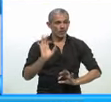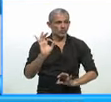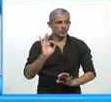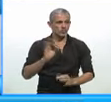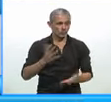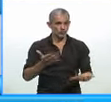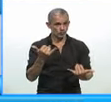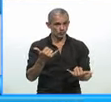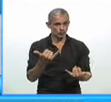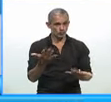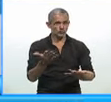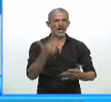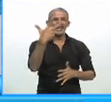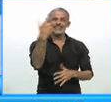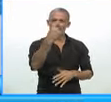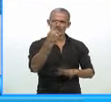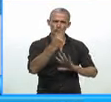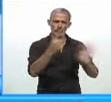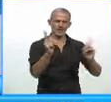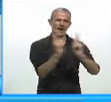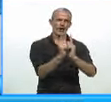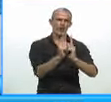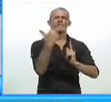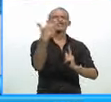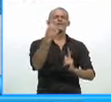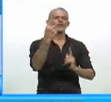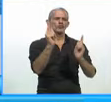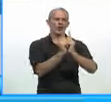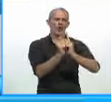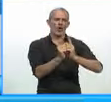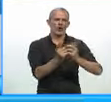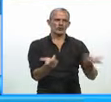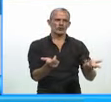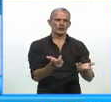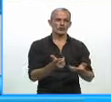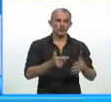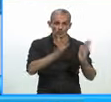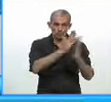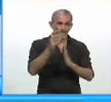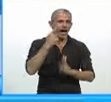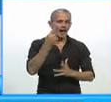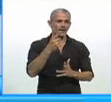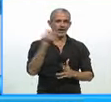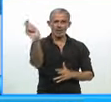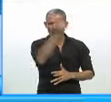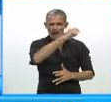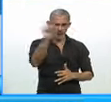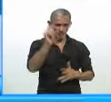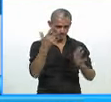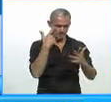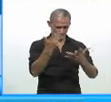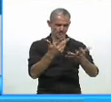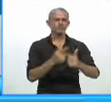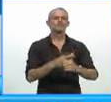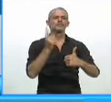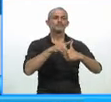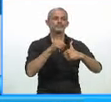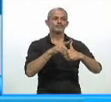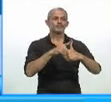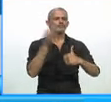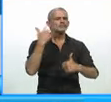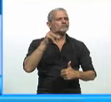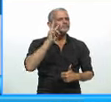dispuesto. Sí. No, tres sé. Minutos. Uy. Tres minutos. Dale. Del campanazo. Todo en orden, director. Campanazo, primera vuelta.